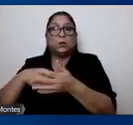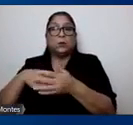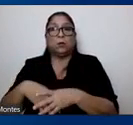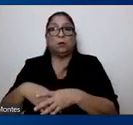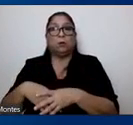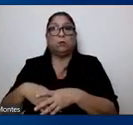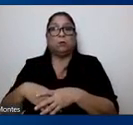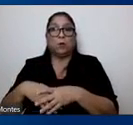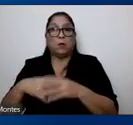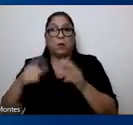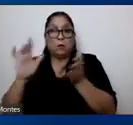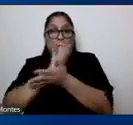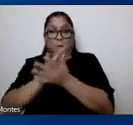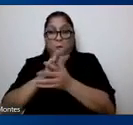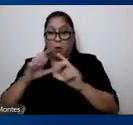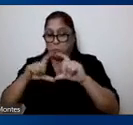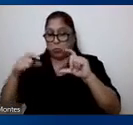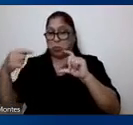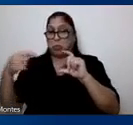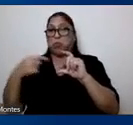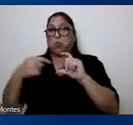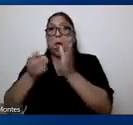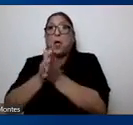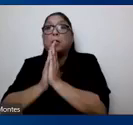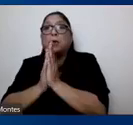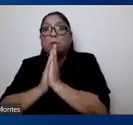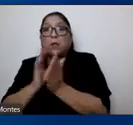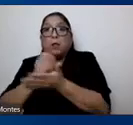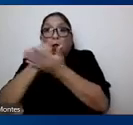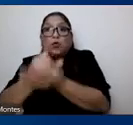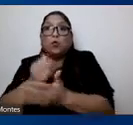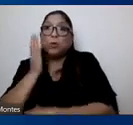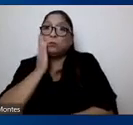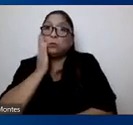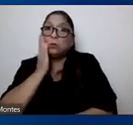este pequeño pedazo de papel en la que le pide ayuda a su mamá,